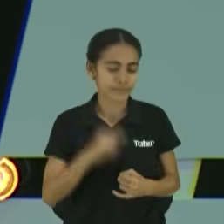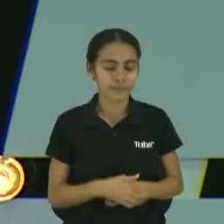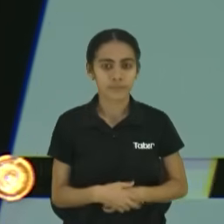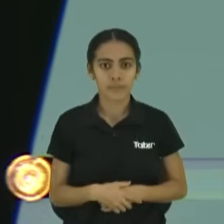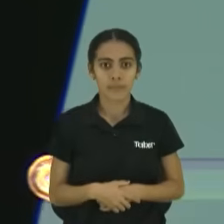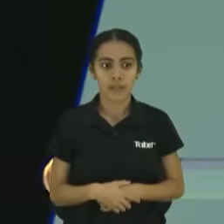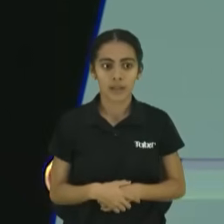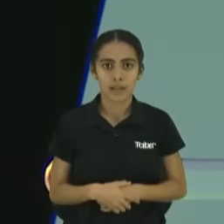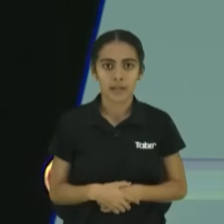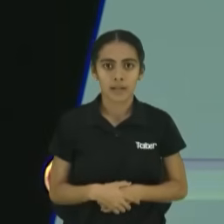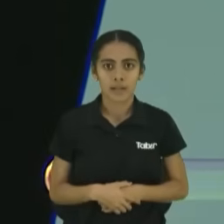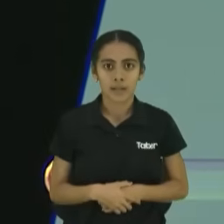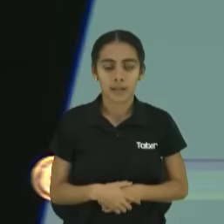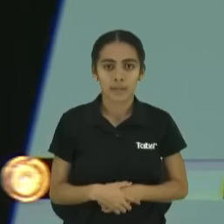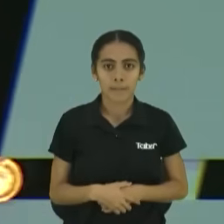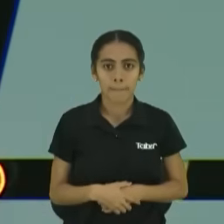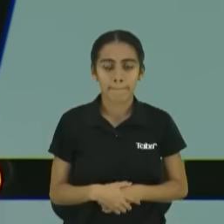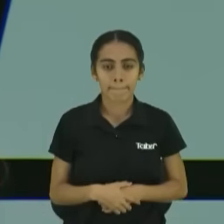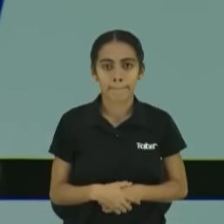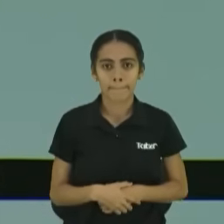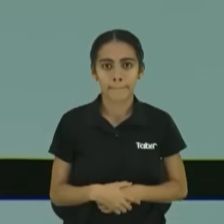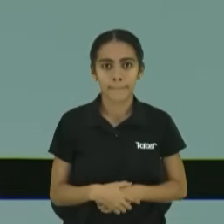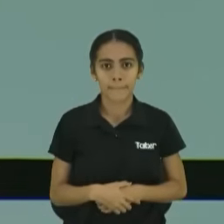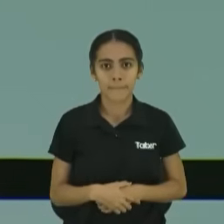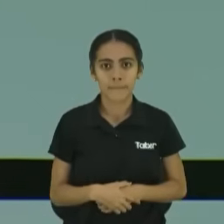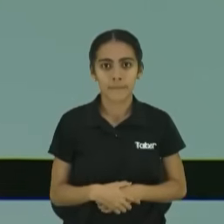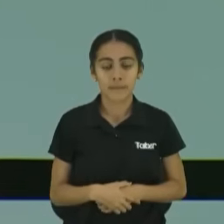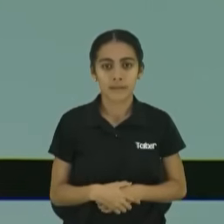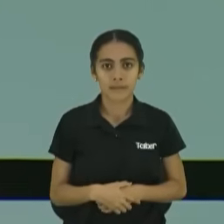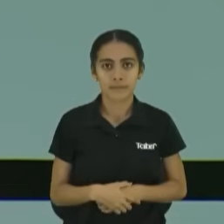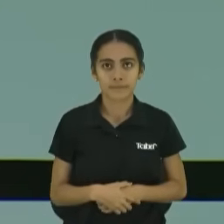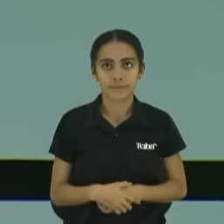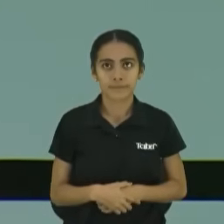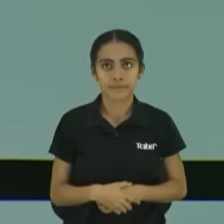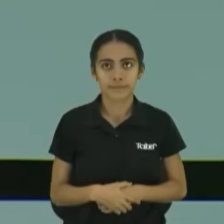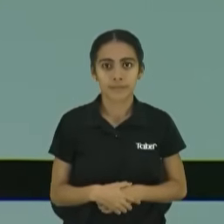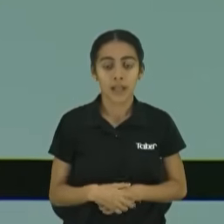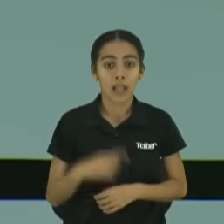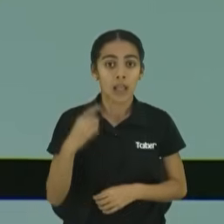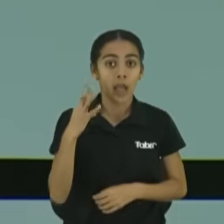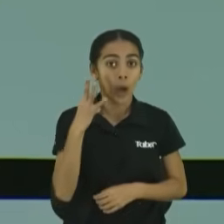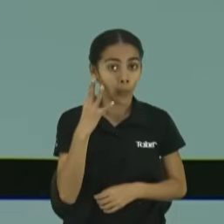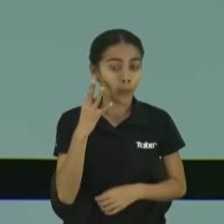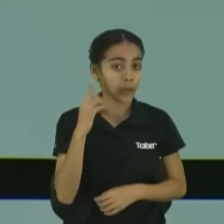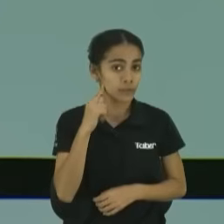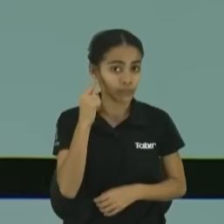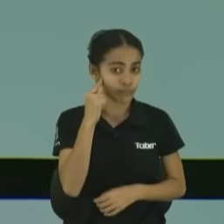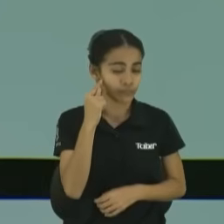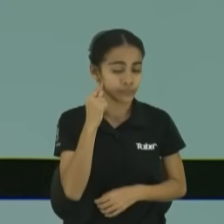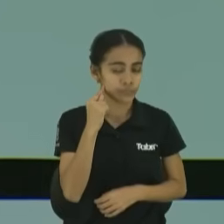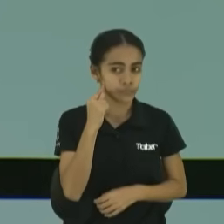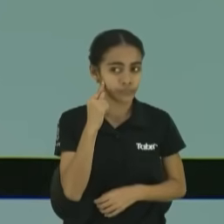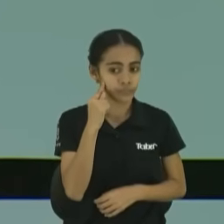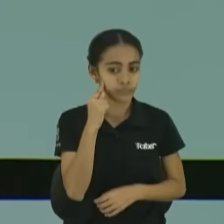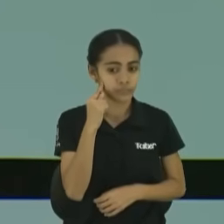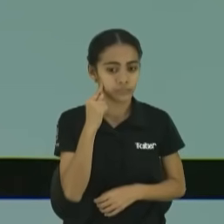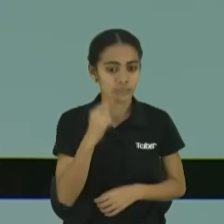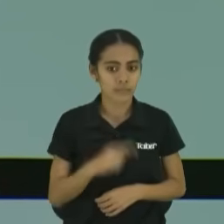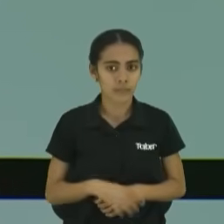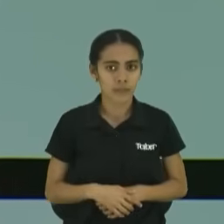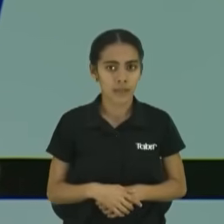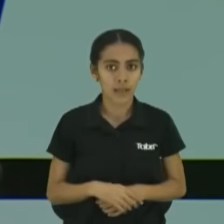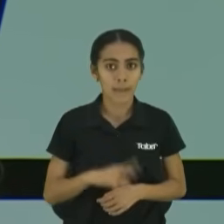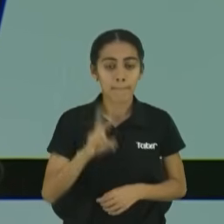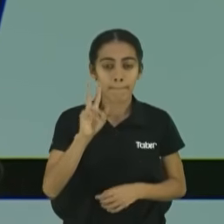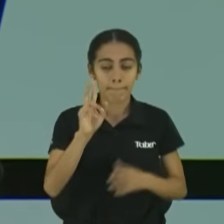Hay que ver qué onda. Entonces resulta que las 4 cordales me sacaron las